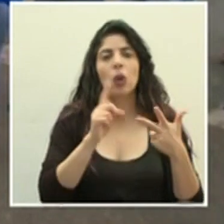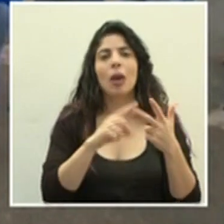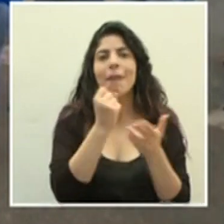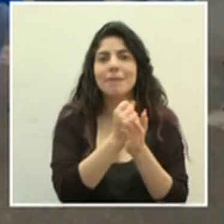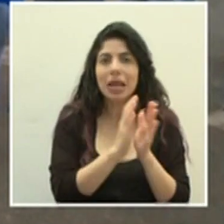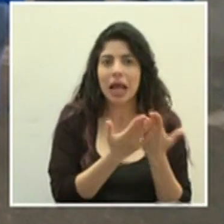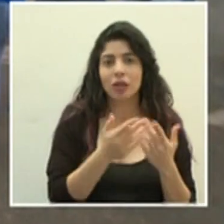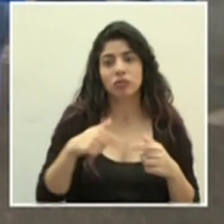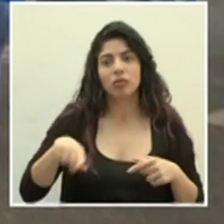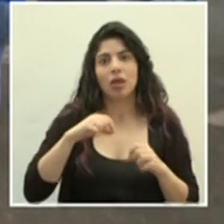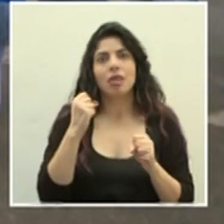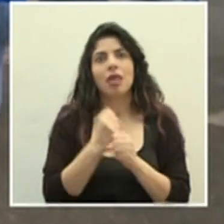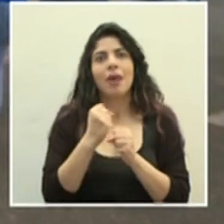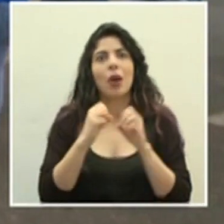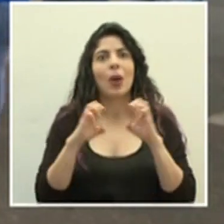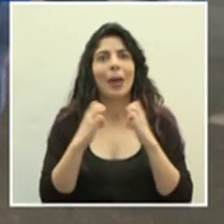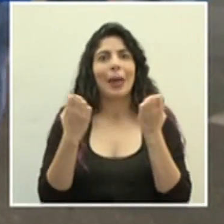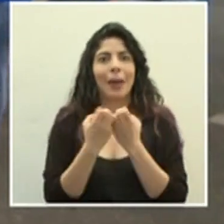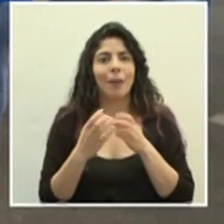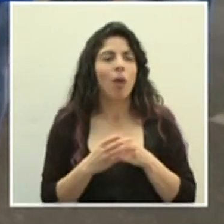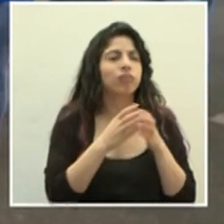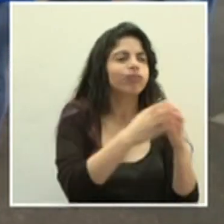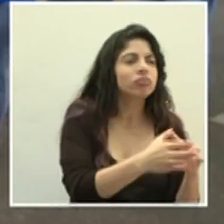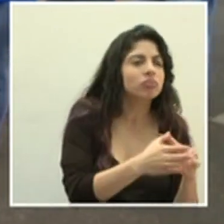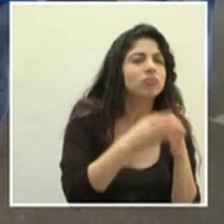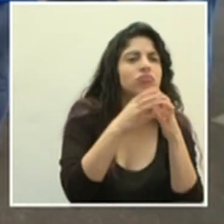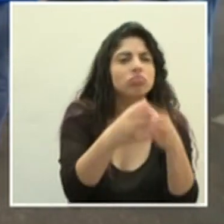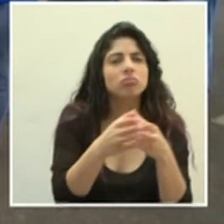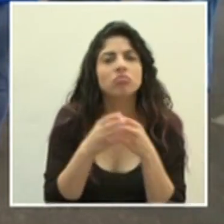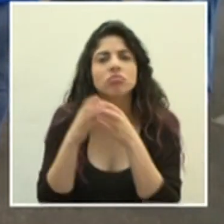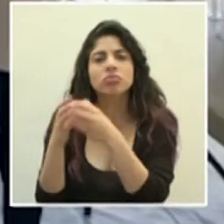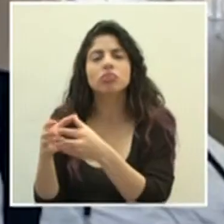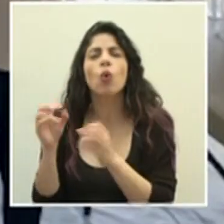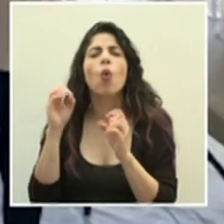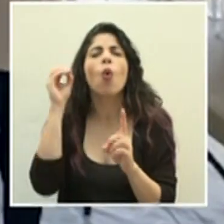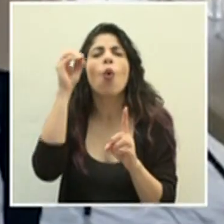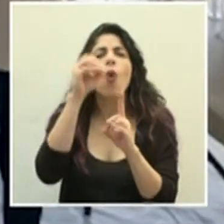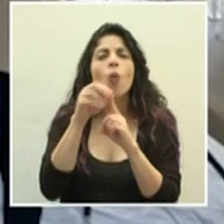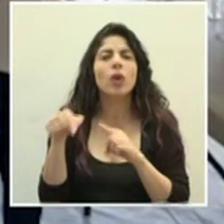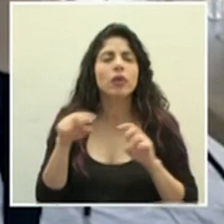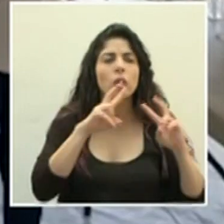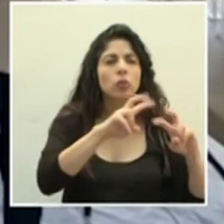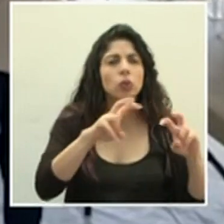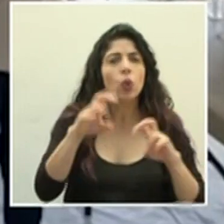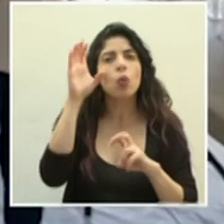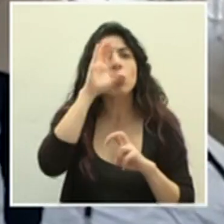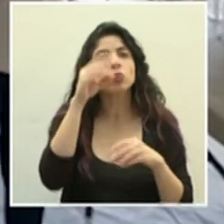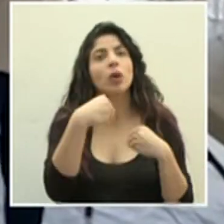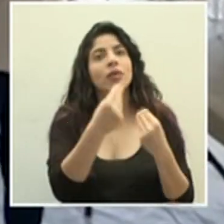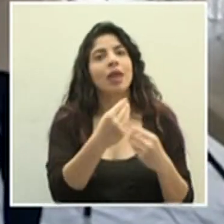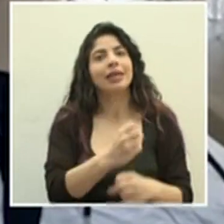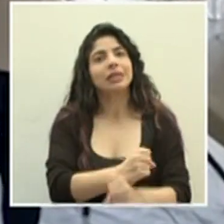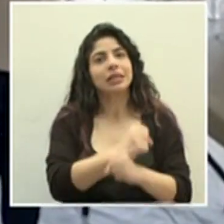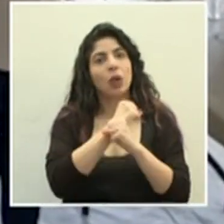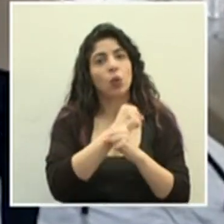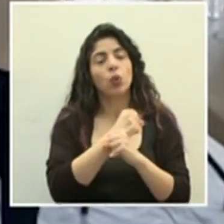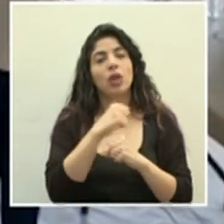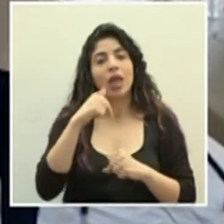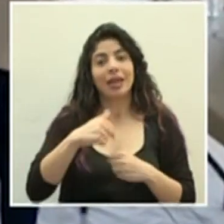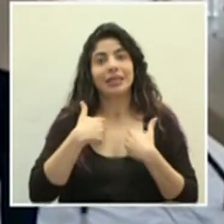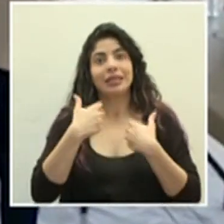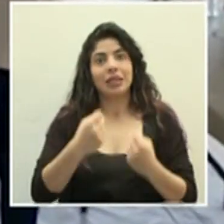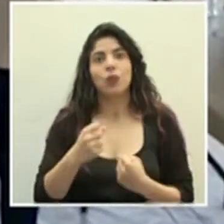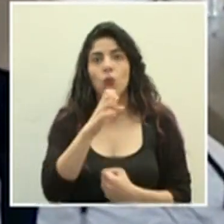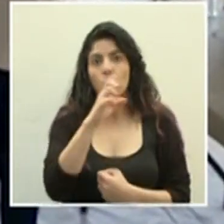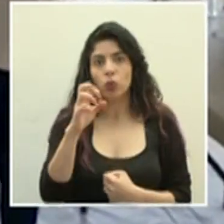es un trabajo conjunto, un trabajo en equipo que tiene como objetivo velar por la seguridad y el tema sanitario